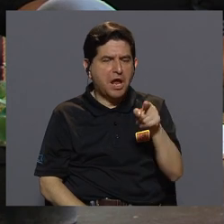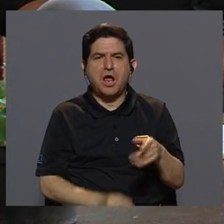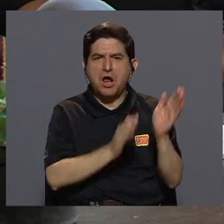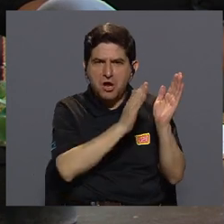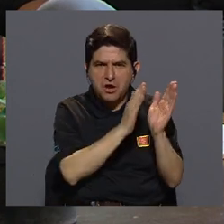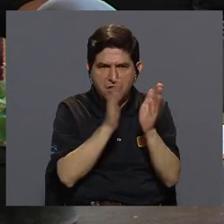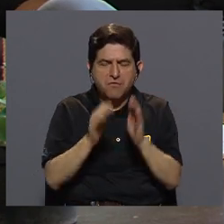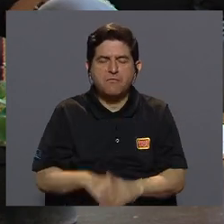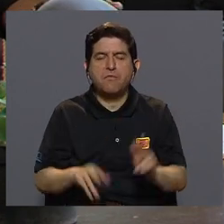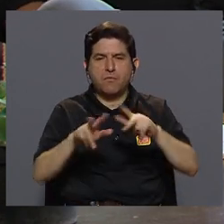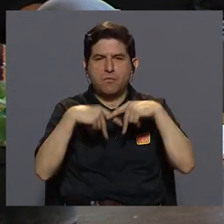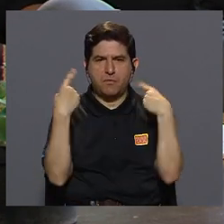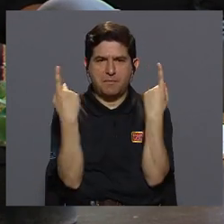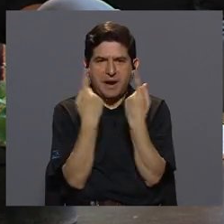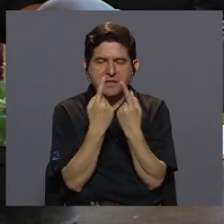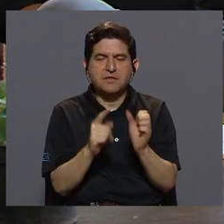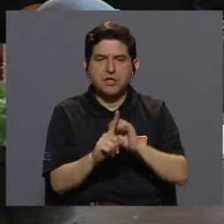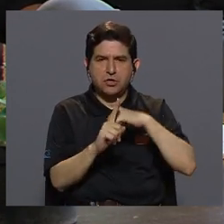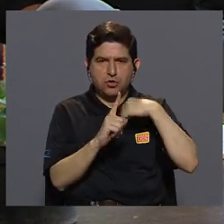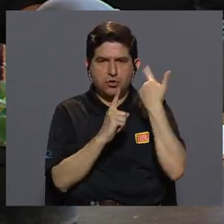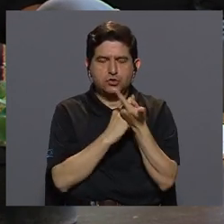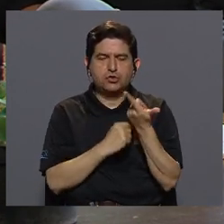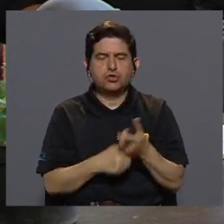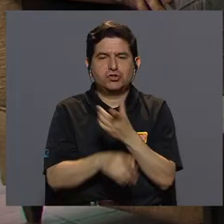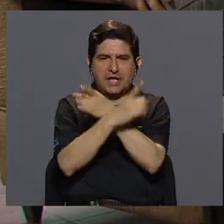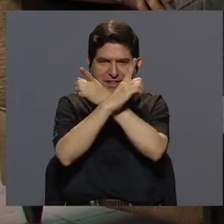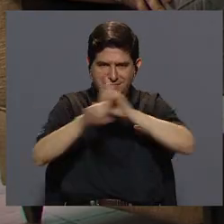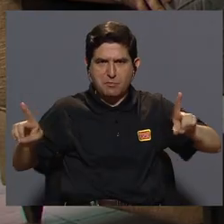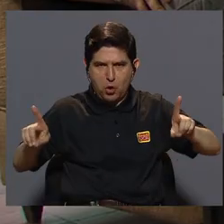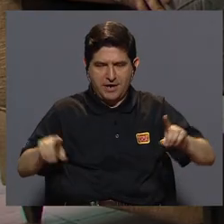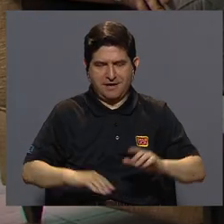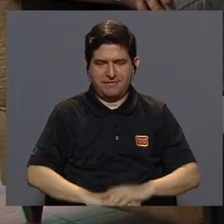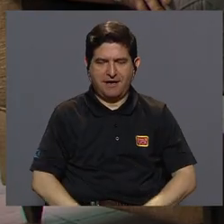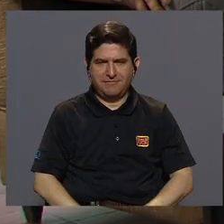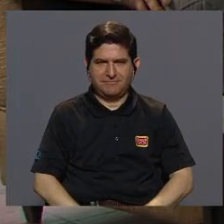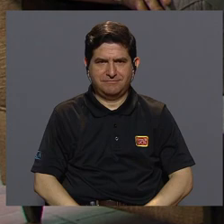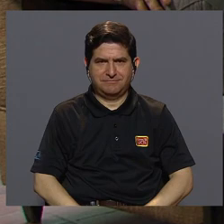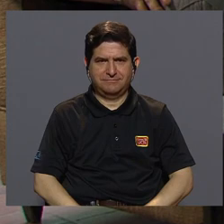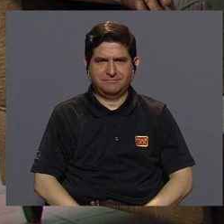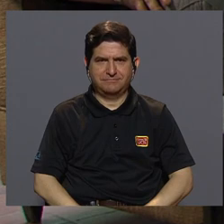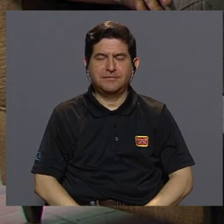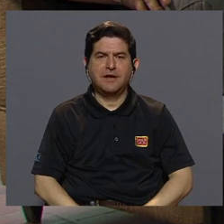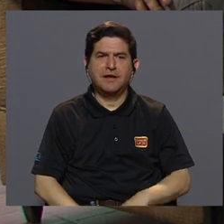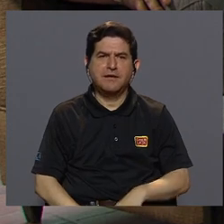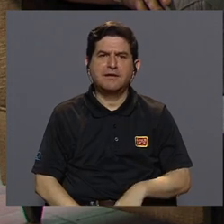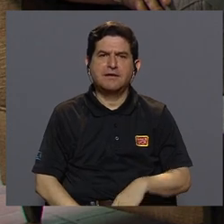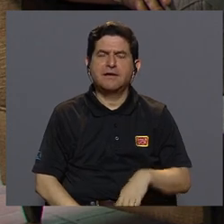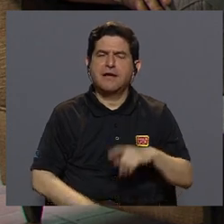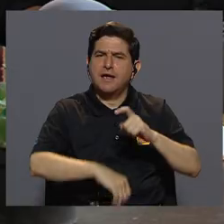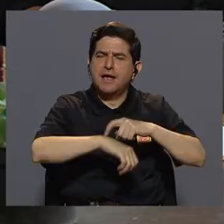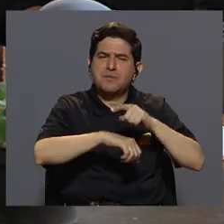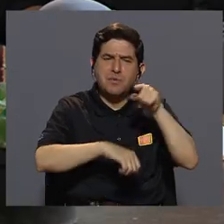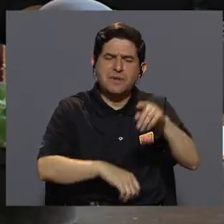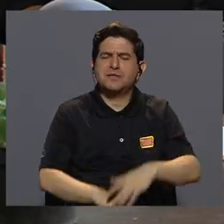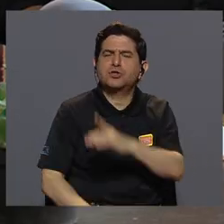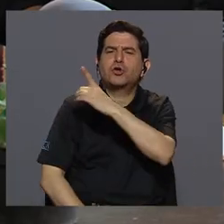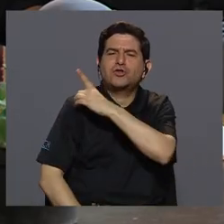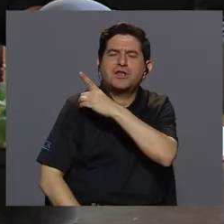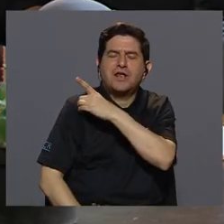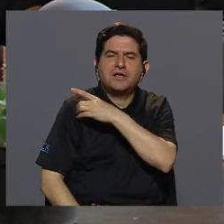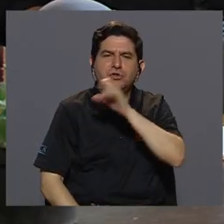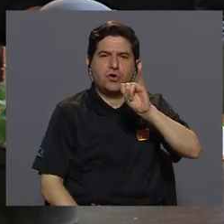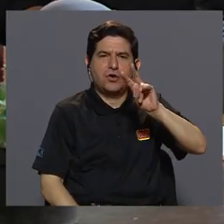formador del Partido Socialdemócrata, uh-huh. Y todo eso, ya. Siendo director del